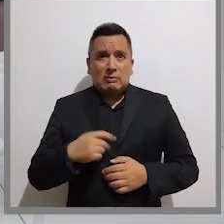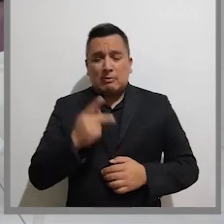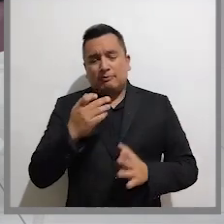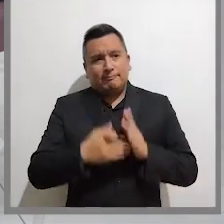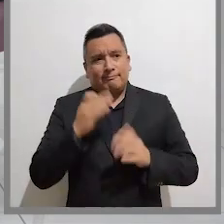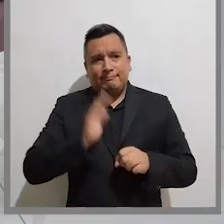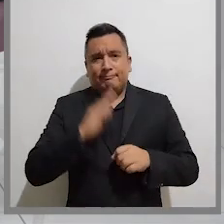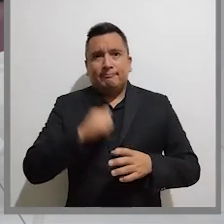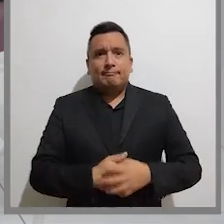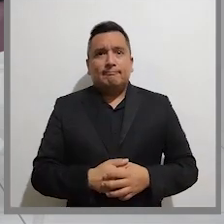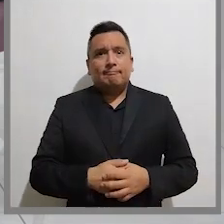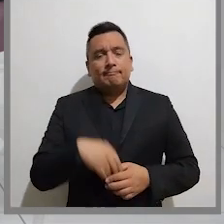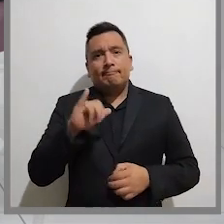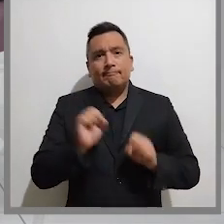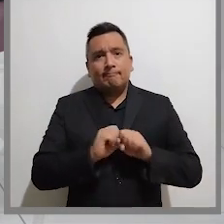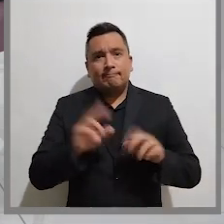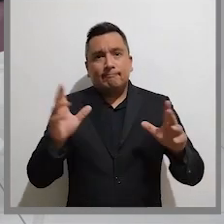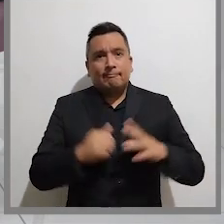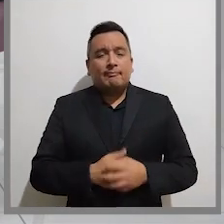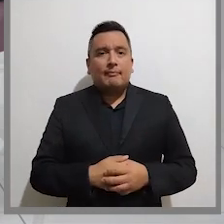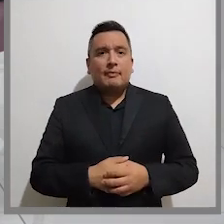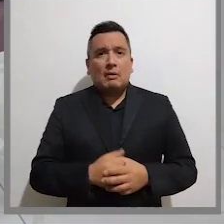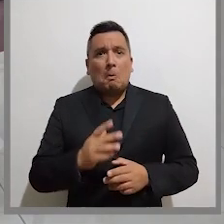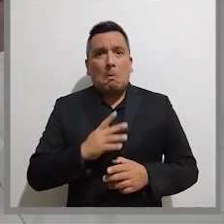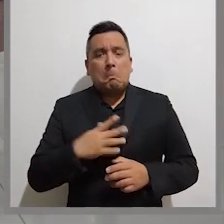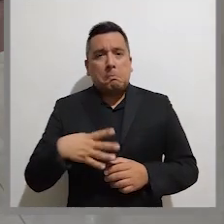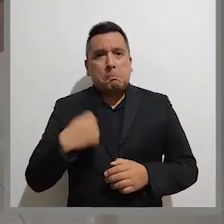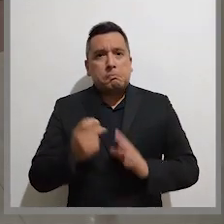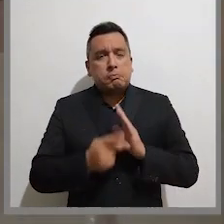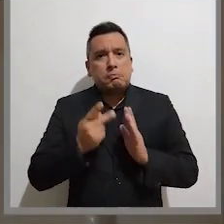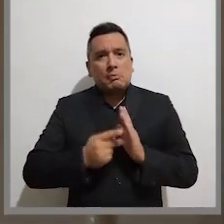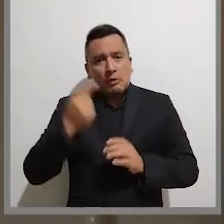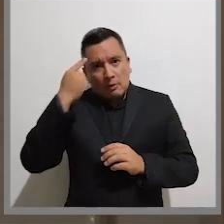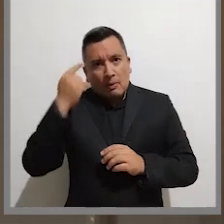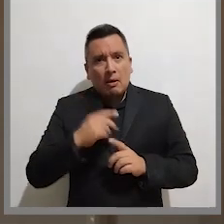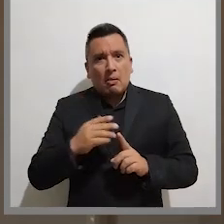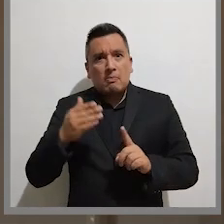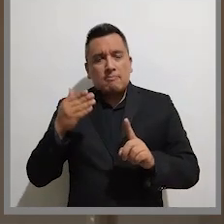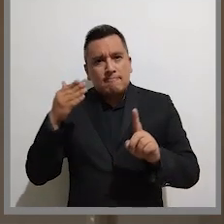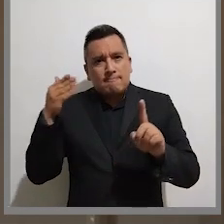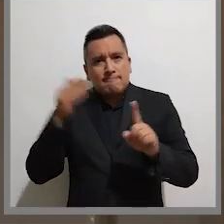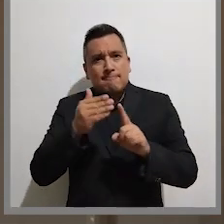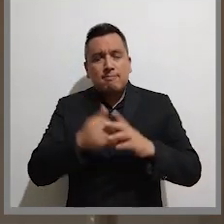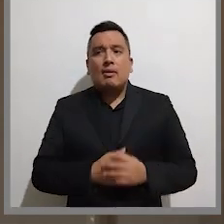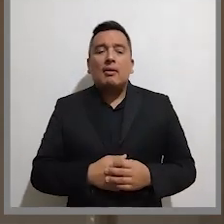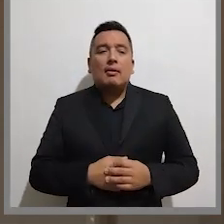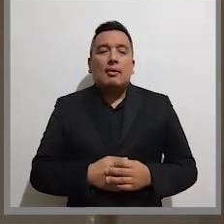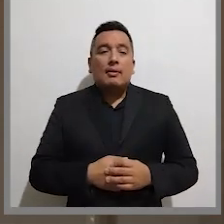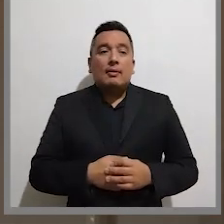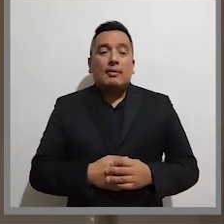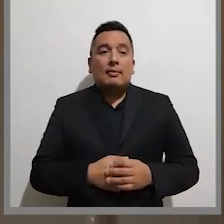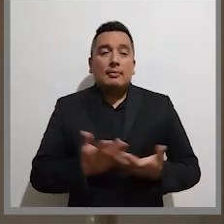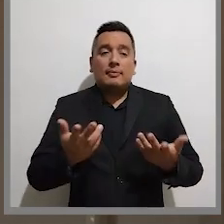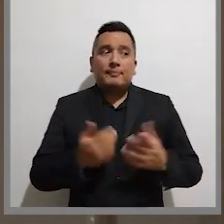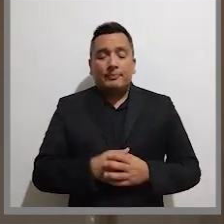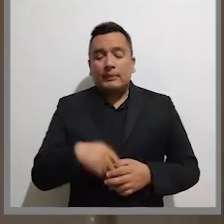faltando mucho más. Claro, pues se está trabajando constantemente para lograr esta erradicación.